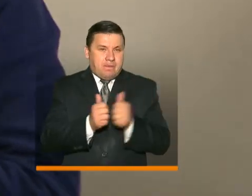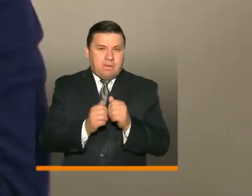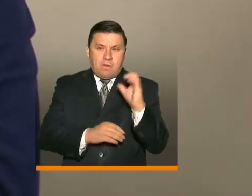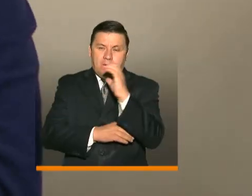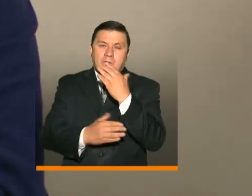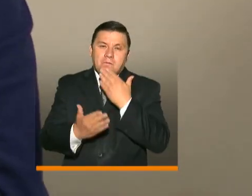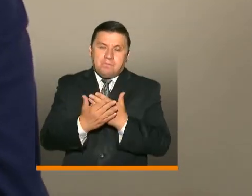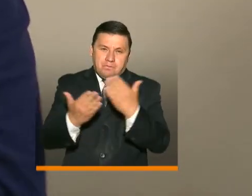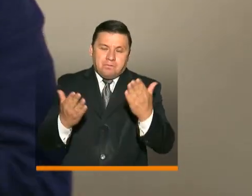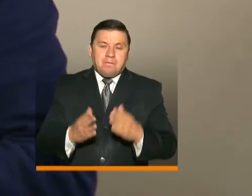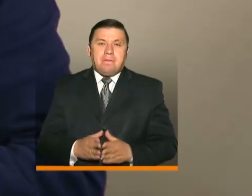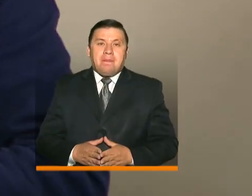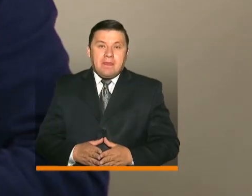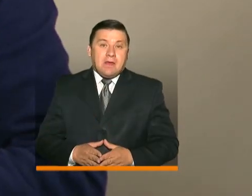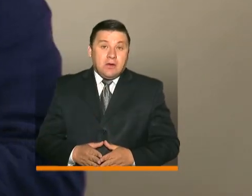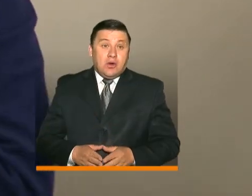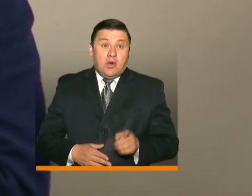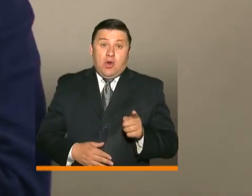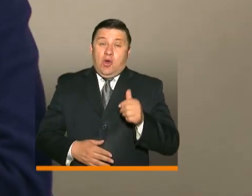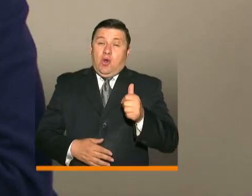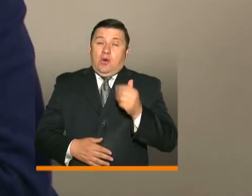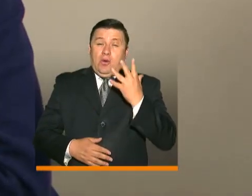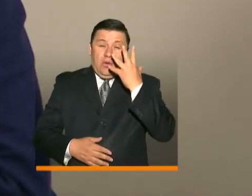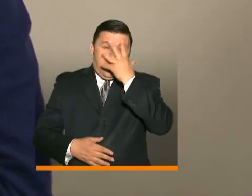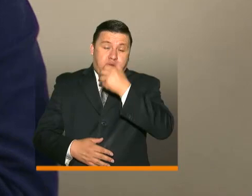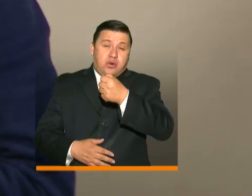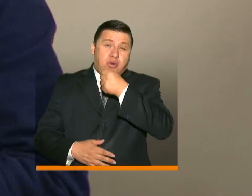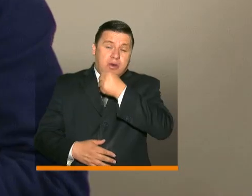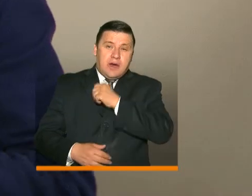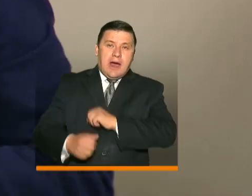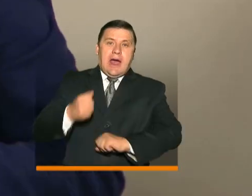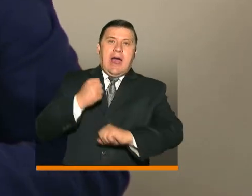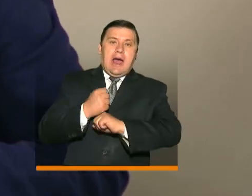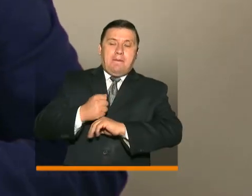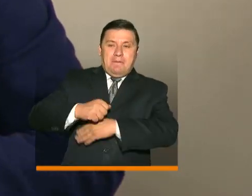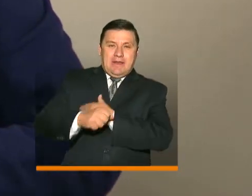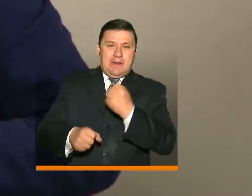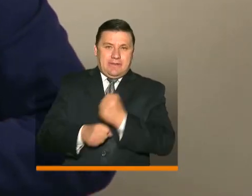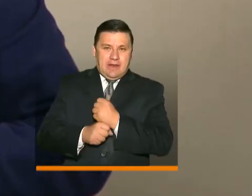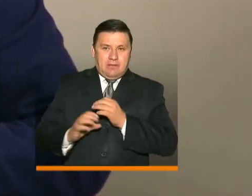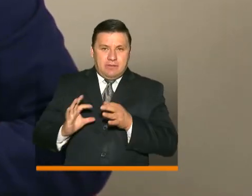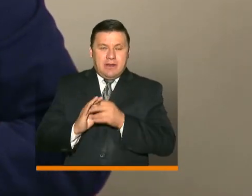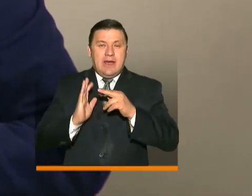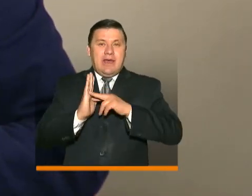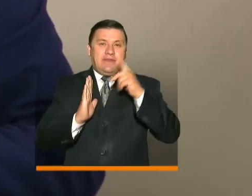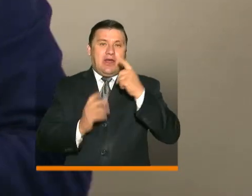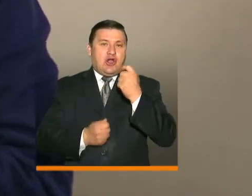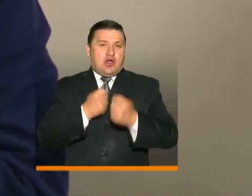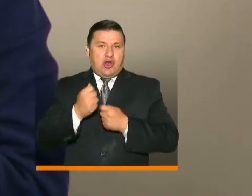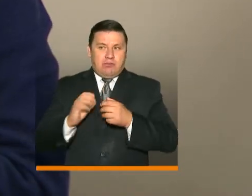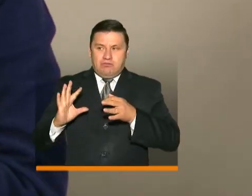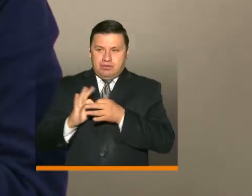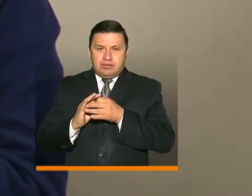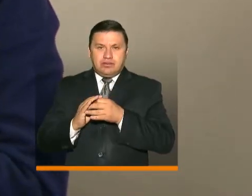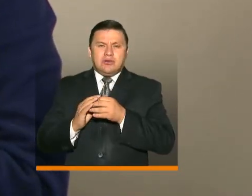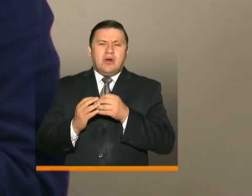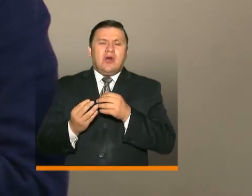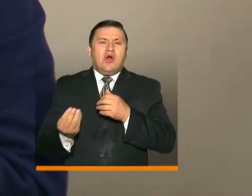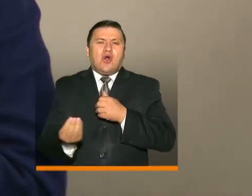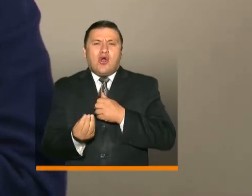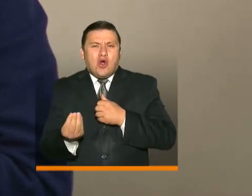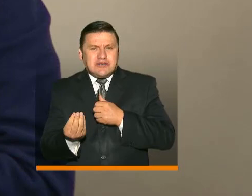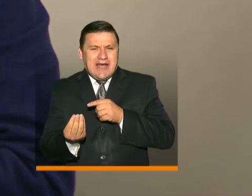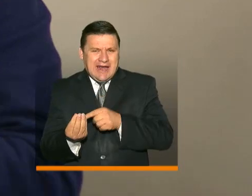colombianos. Esto de Coursera es una noticia maravillosa. Con el apoyo del Ministerio de Trabajo, del Ministerio de Tecnologías y de Comercio, de la Alta Consejería de Asuntos